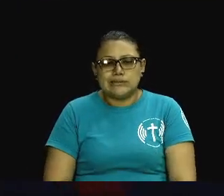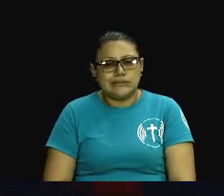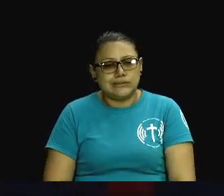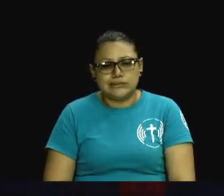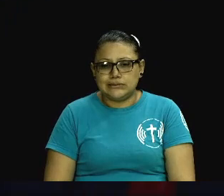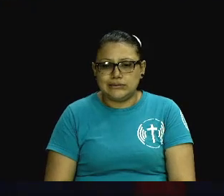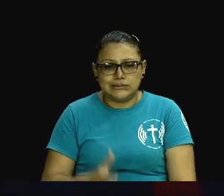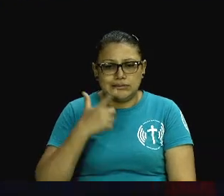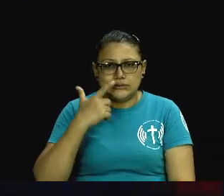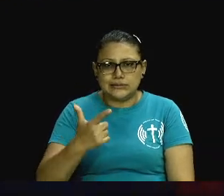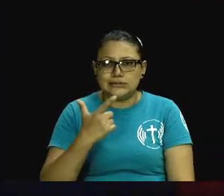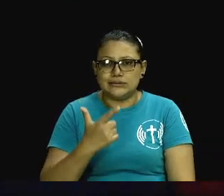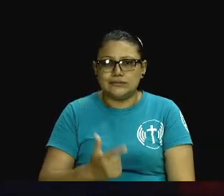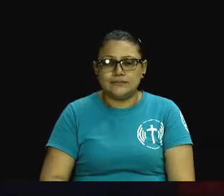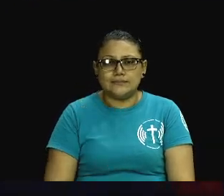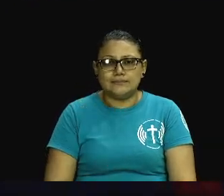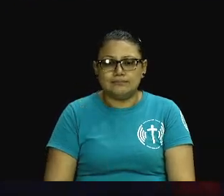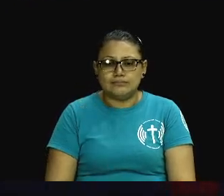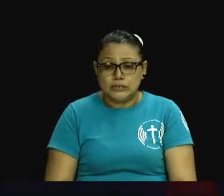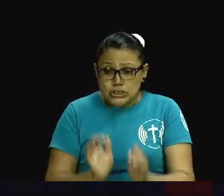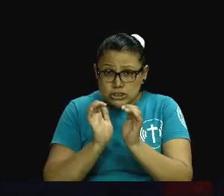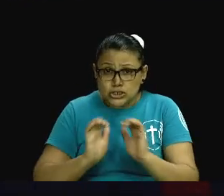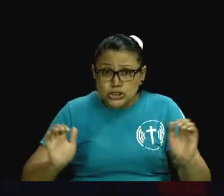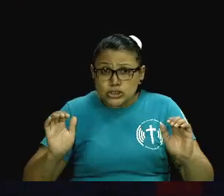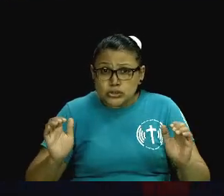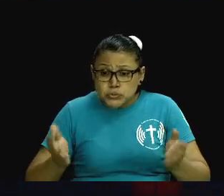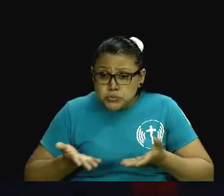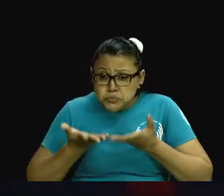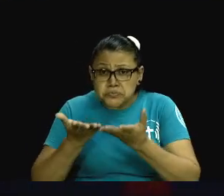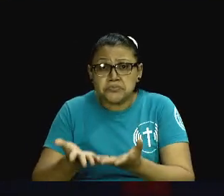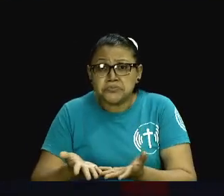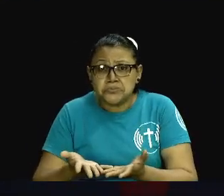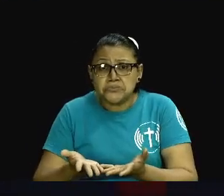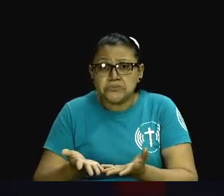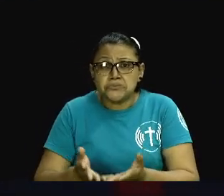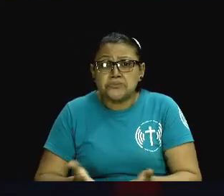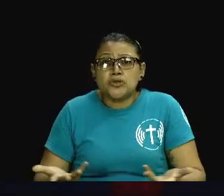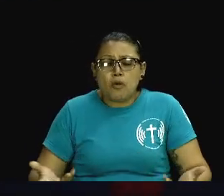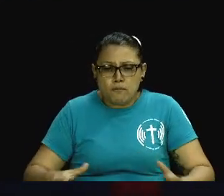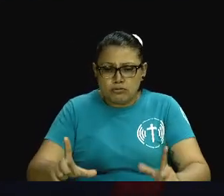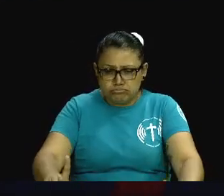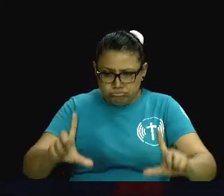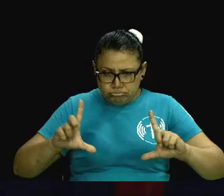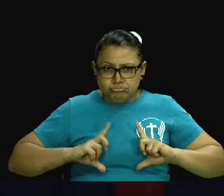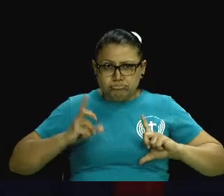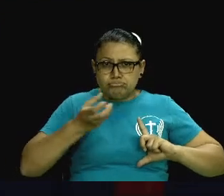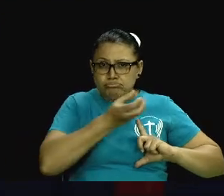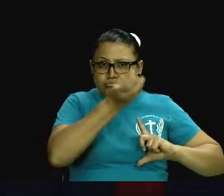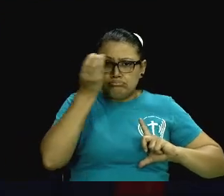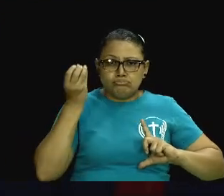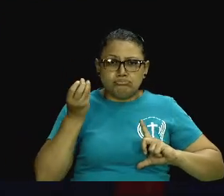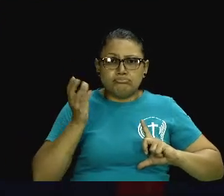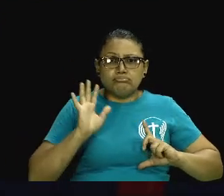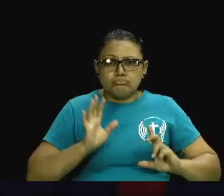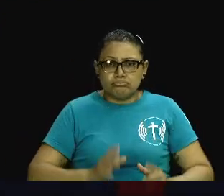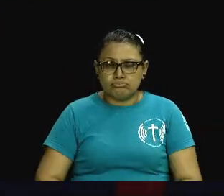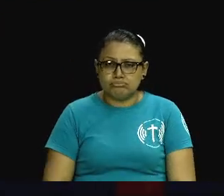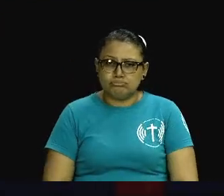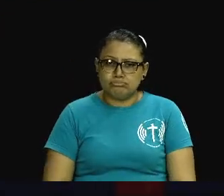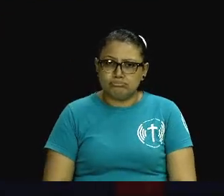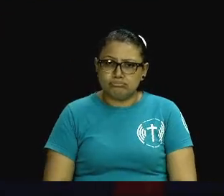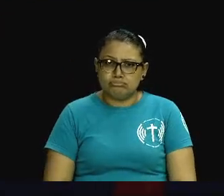verdad y los niños como les vamos a dar su medalla su diploma pero dios dice